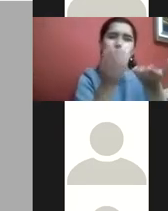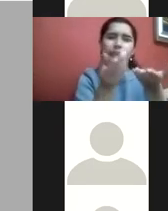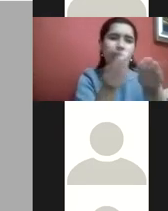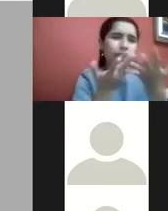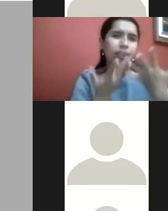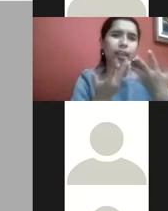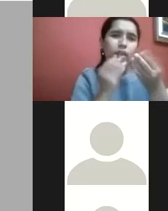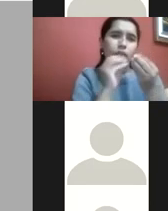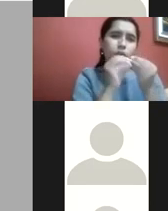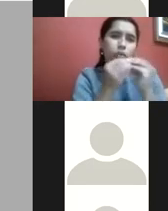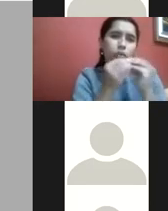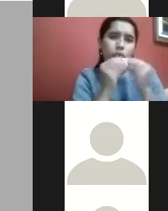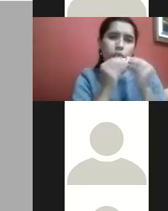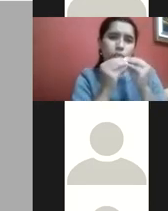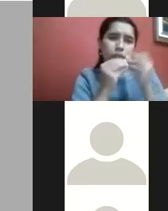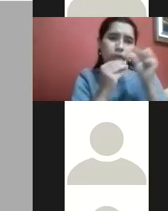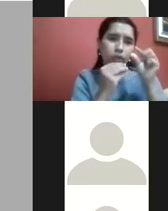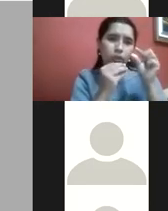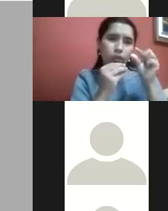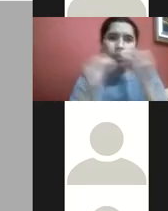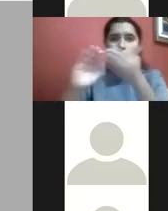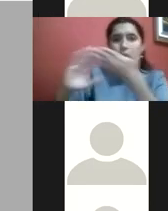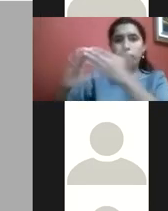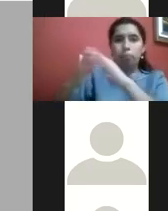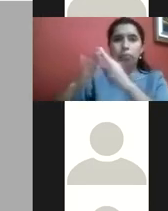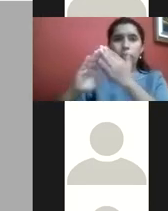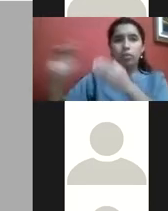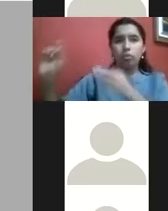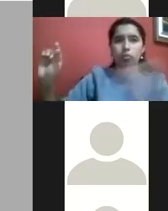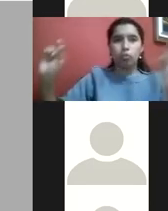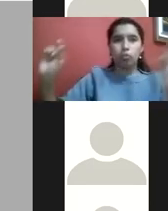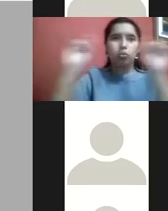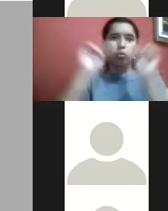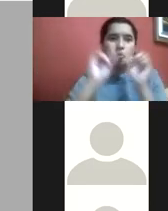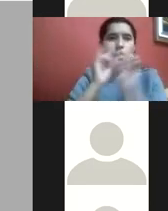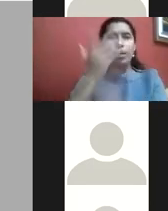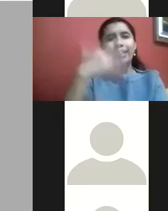población. Entonces, un estimador se calcula de la muestra